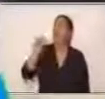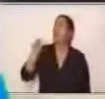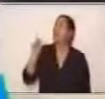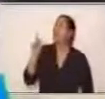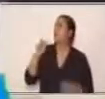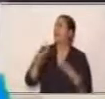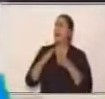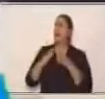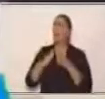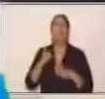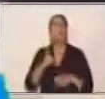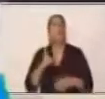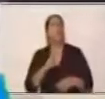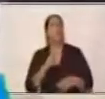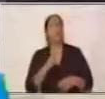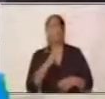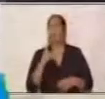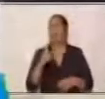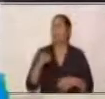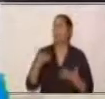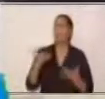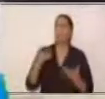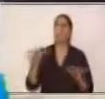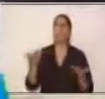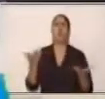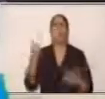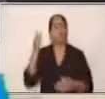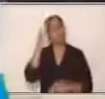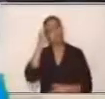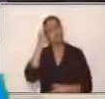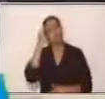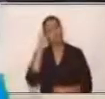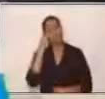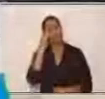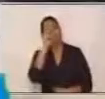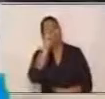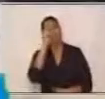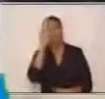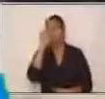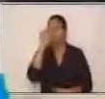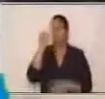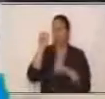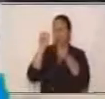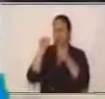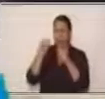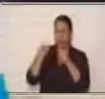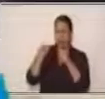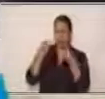encontrar ángulos agudos? Pensemos, observemos, analicemos.